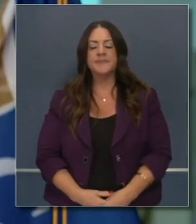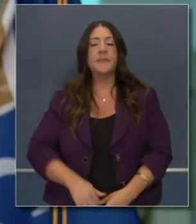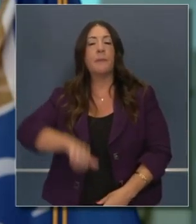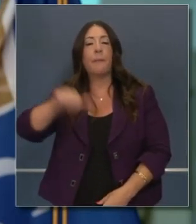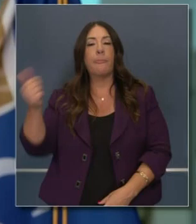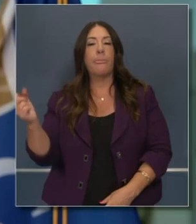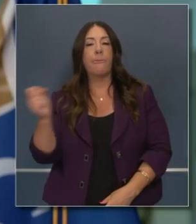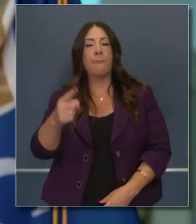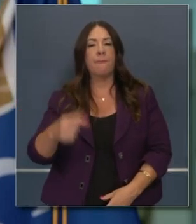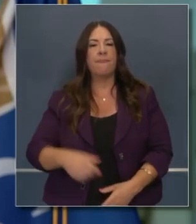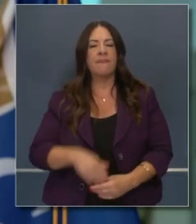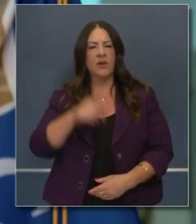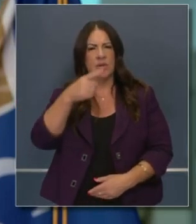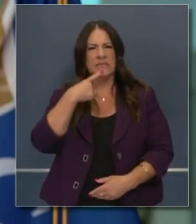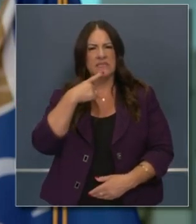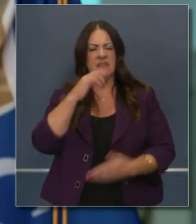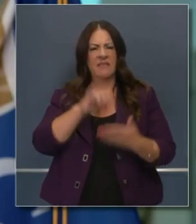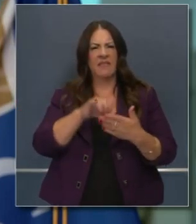Gobernador,